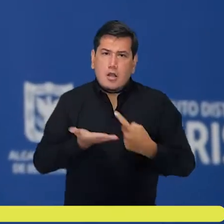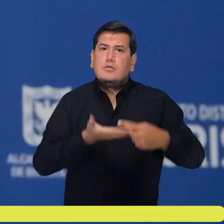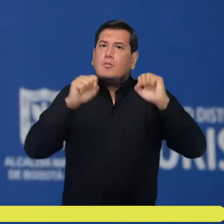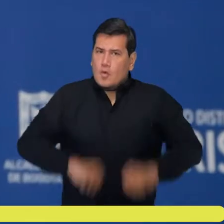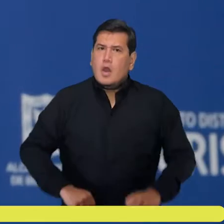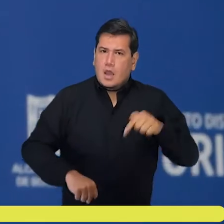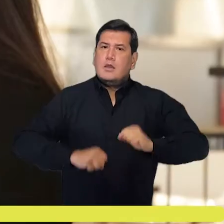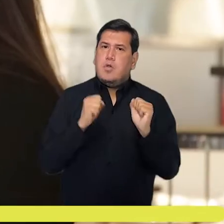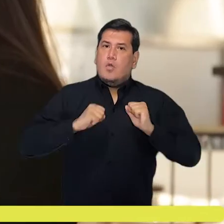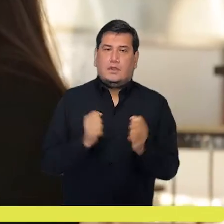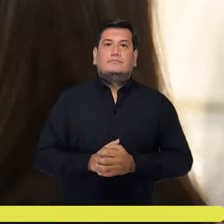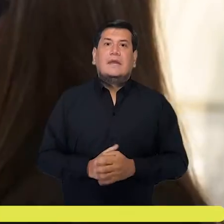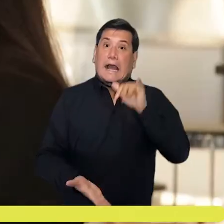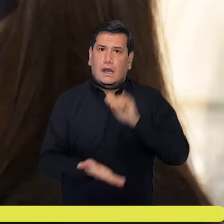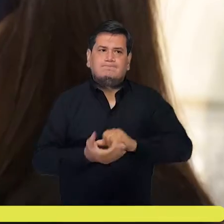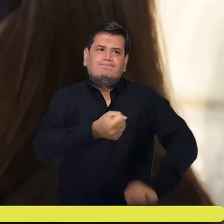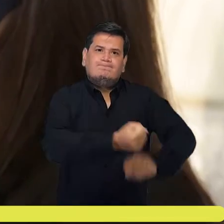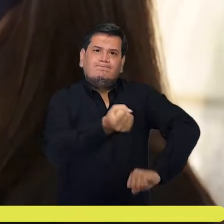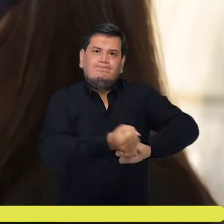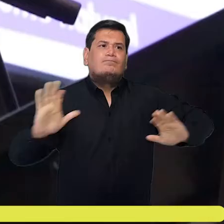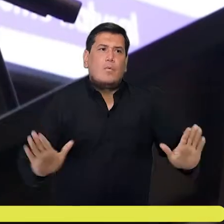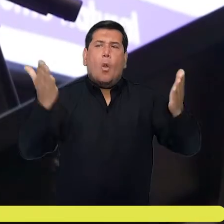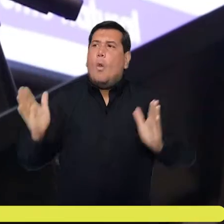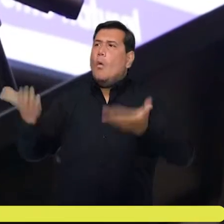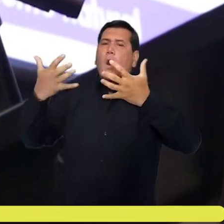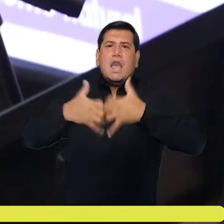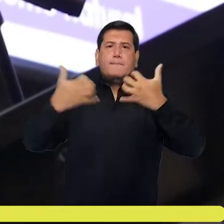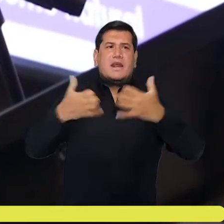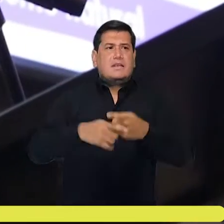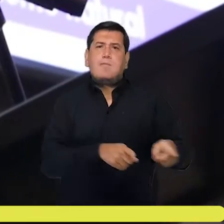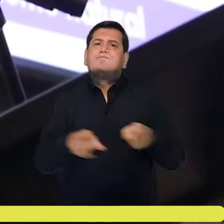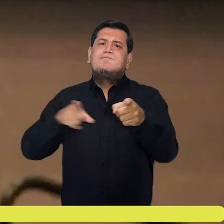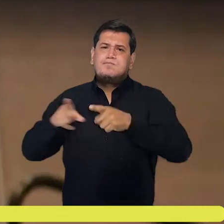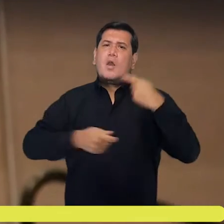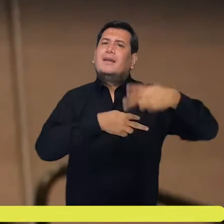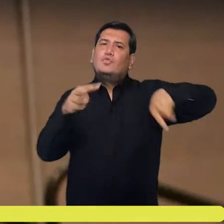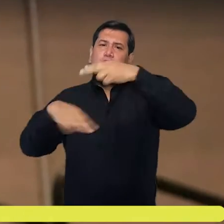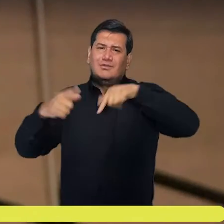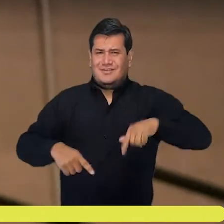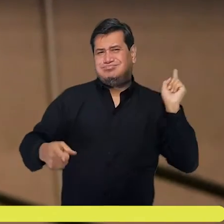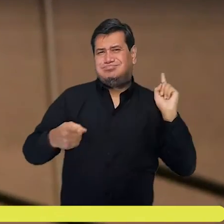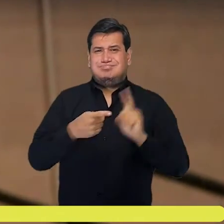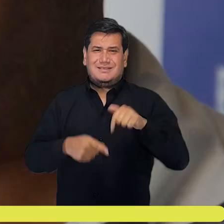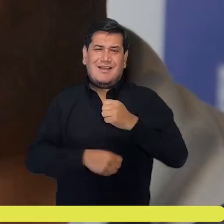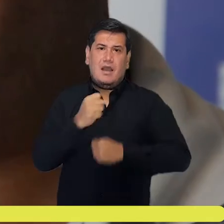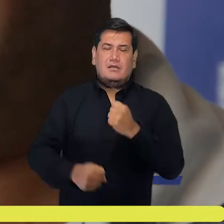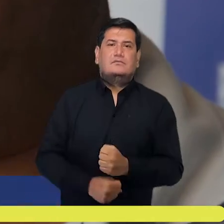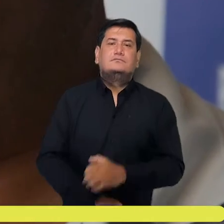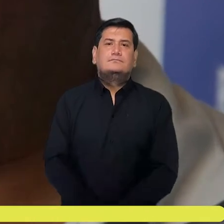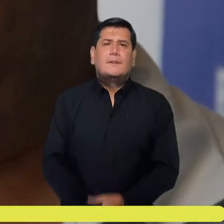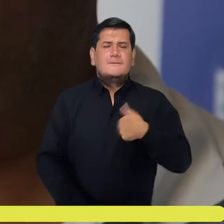pueden ser exitosos. Esto hace que se reactive progresivamente el tejido empresarial que ha sido tan afectado durante este año. He